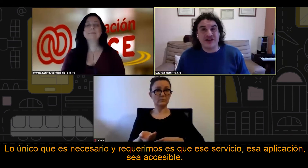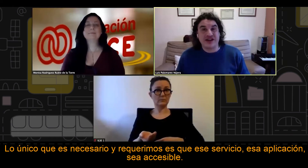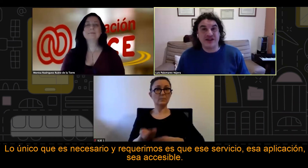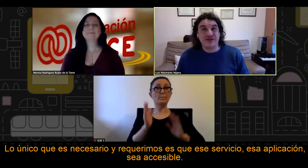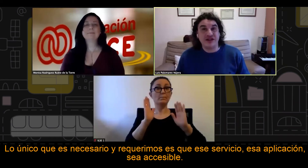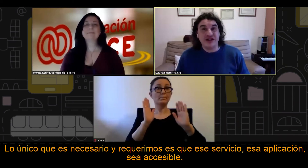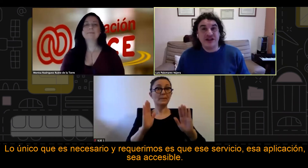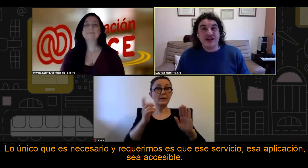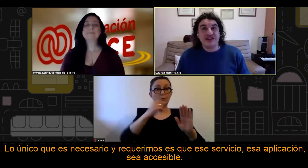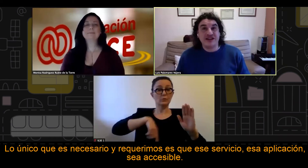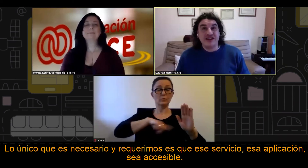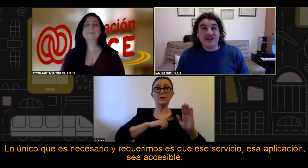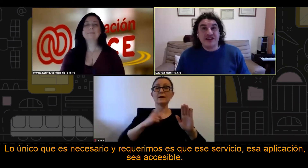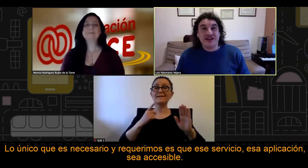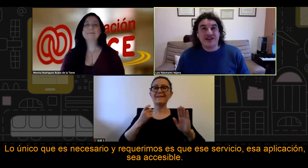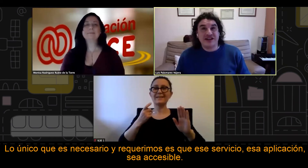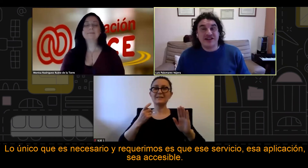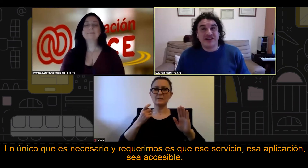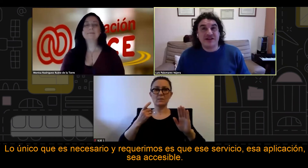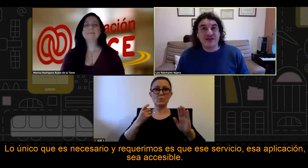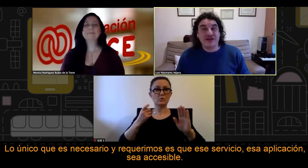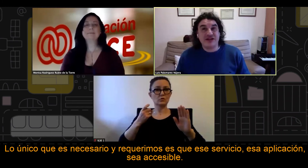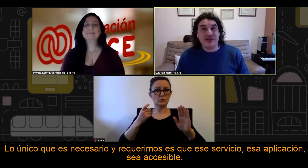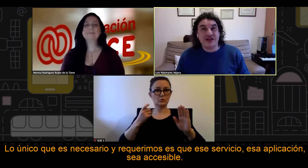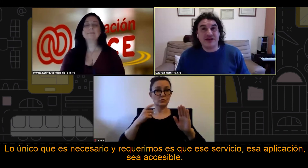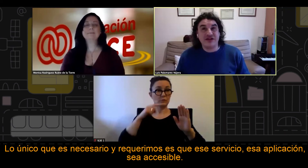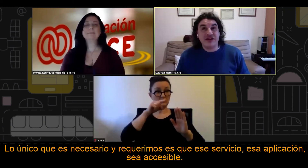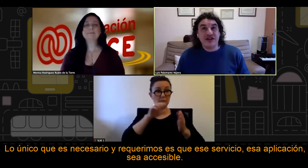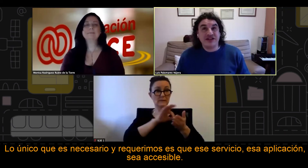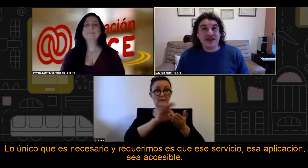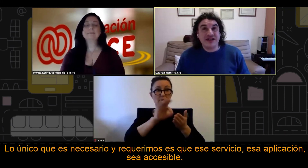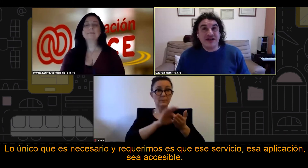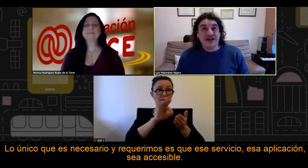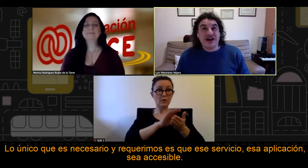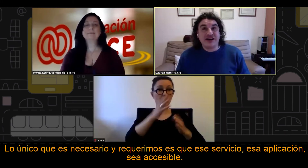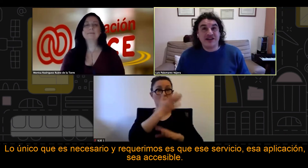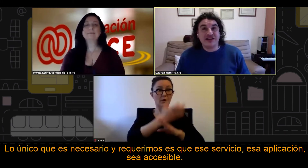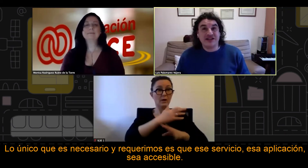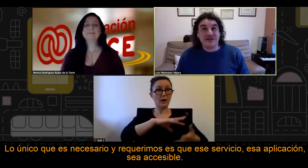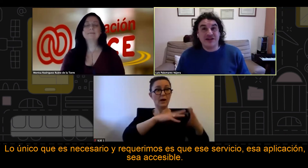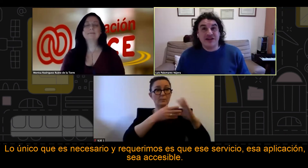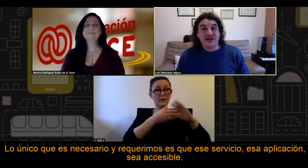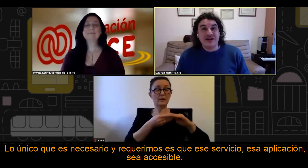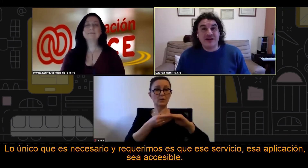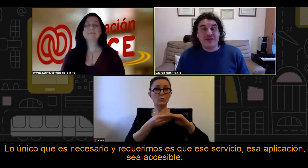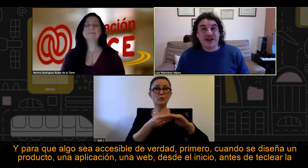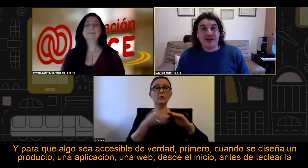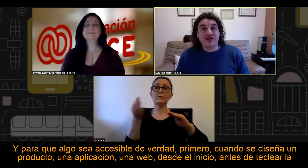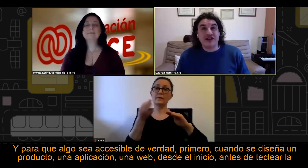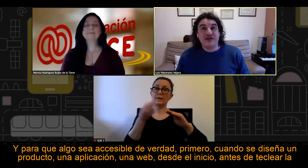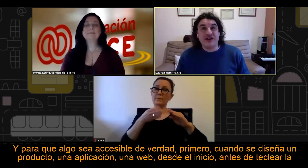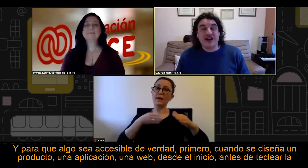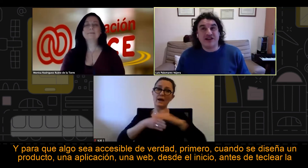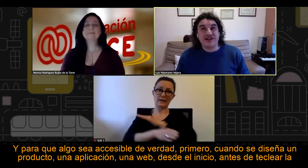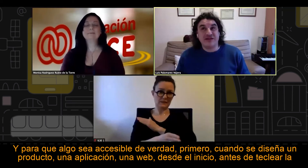y requerimos es que ese servicio, esa aplicación sea accesible. Y para que algo